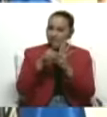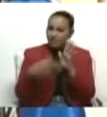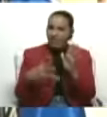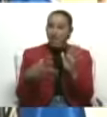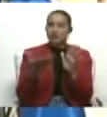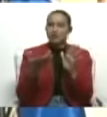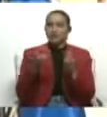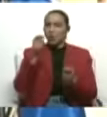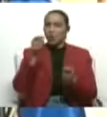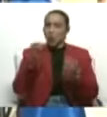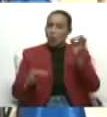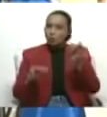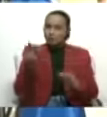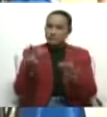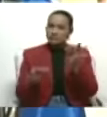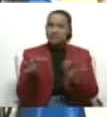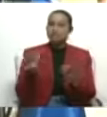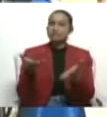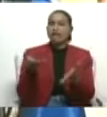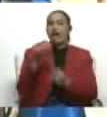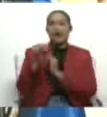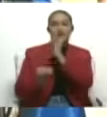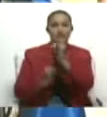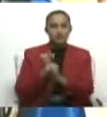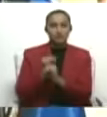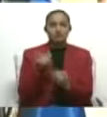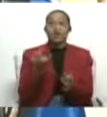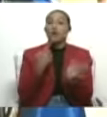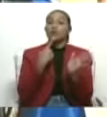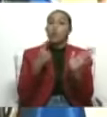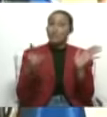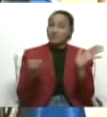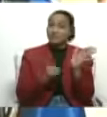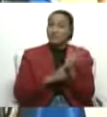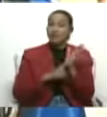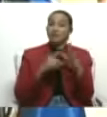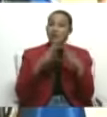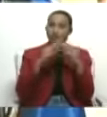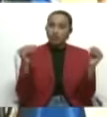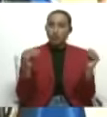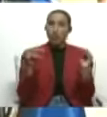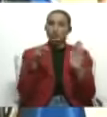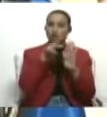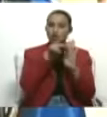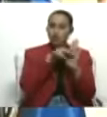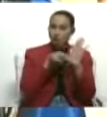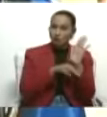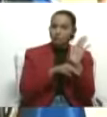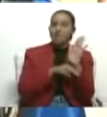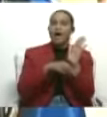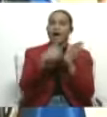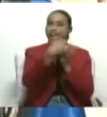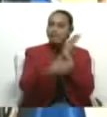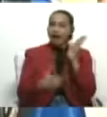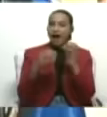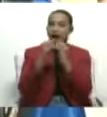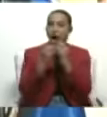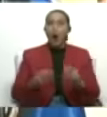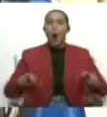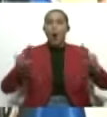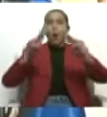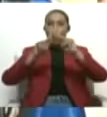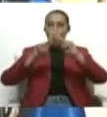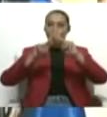democratización de la arena internacional, cumplimiento estricto de todos los principios de la Carta de la ONU en toda